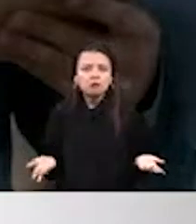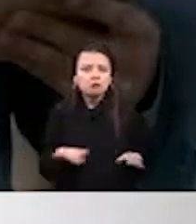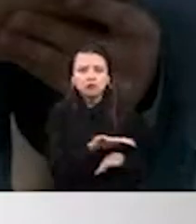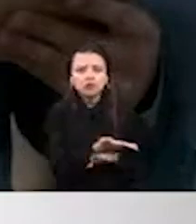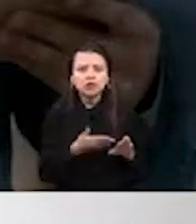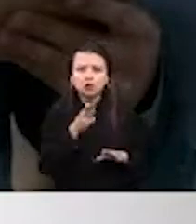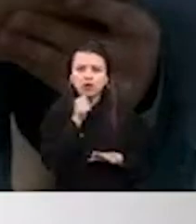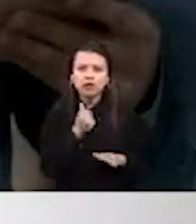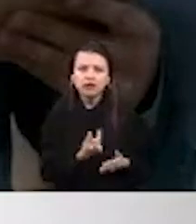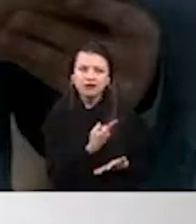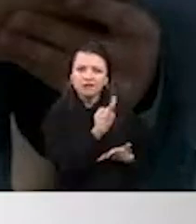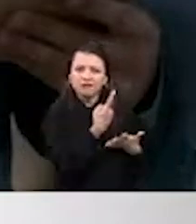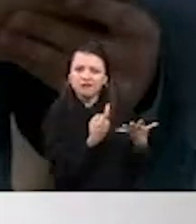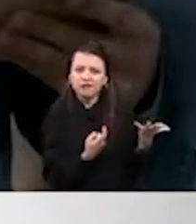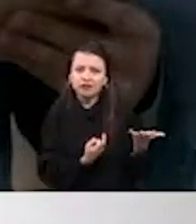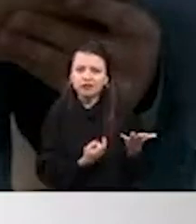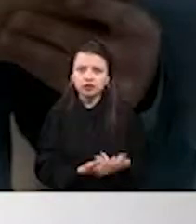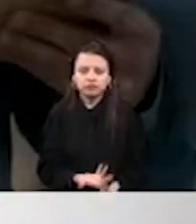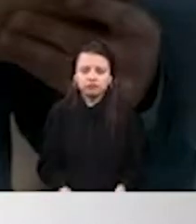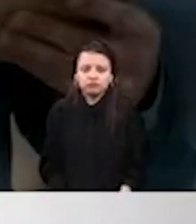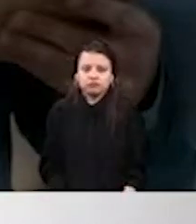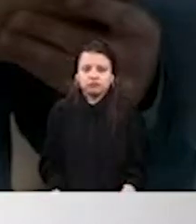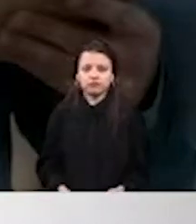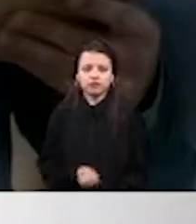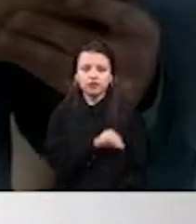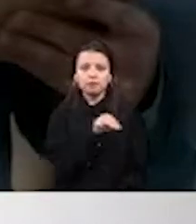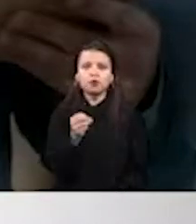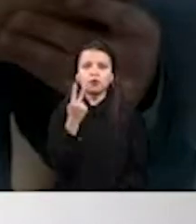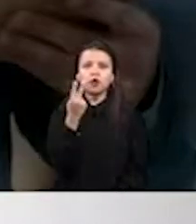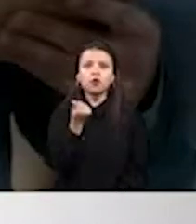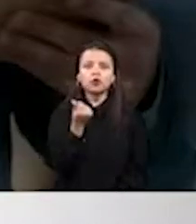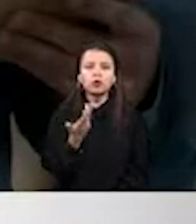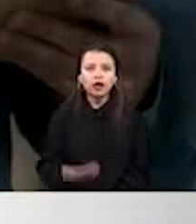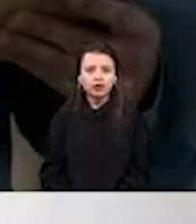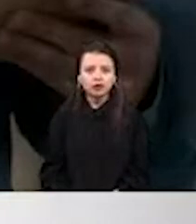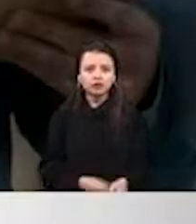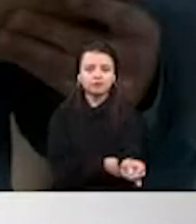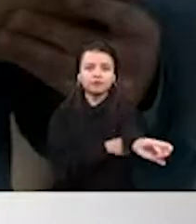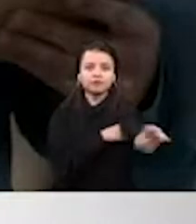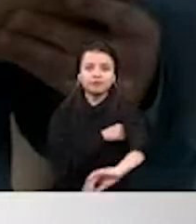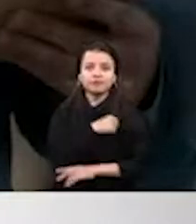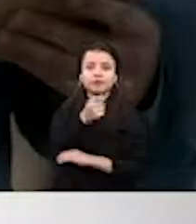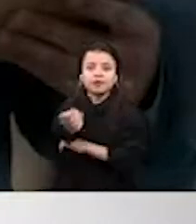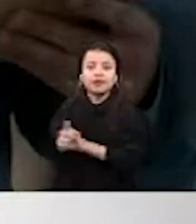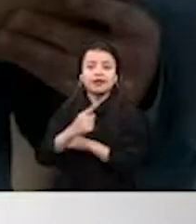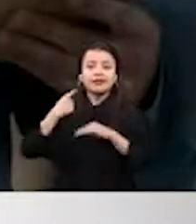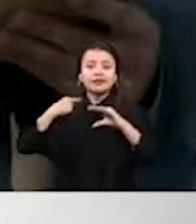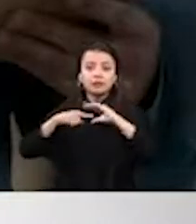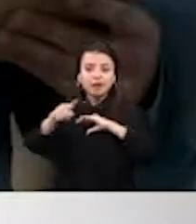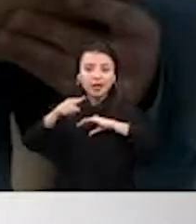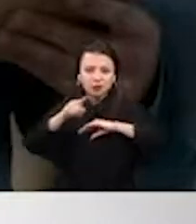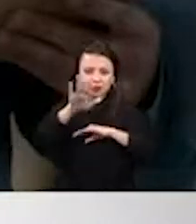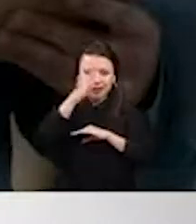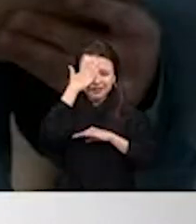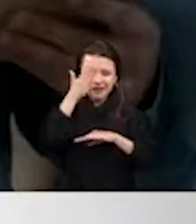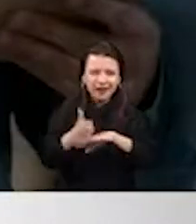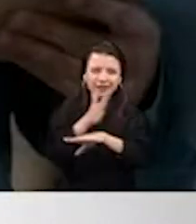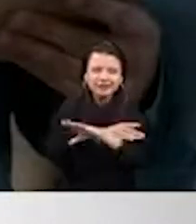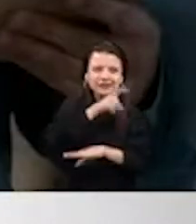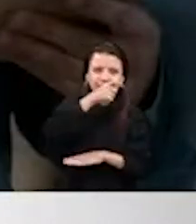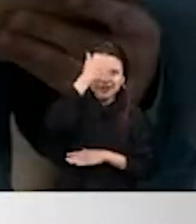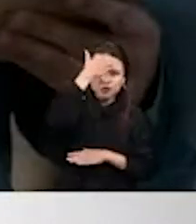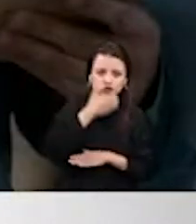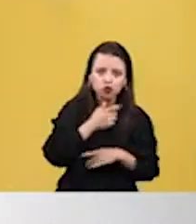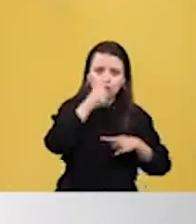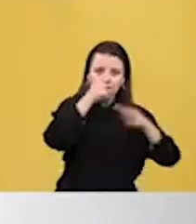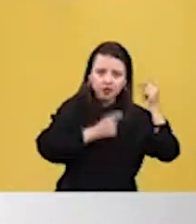hospital en determinada región. Tampoco, Juan Diego, los recursos se entregaron sin tener la viabilidad técnica ni financiera.